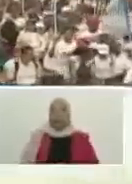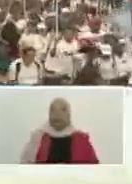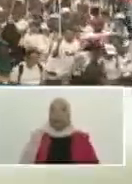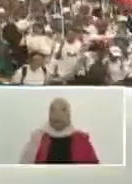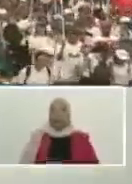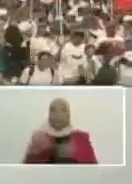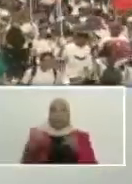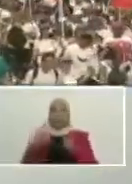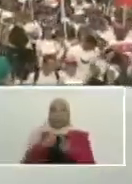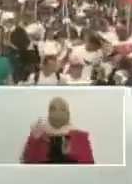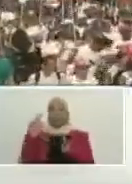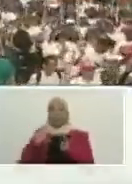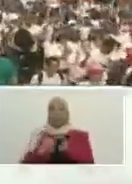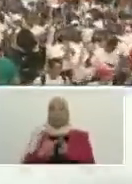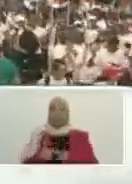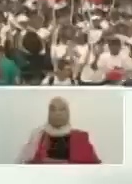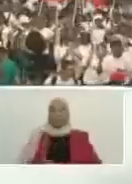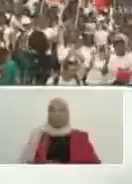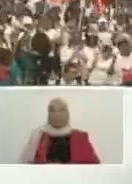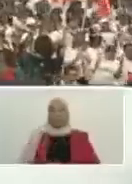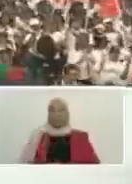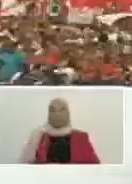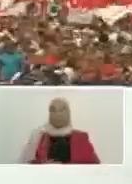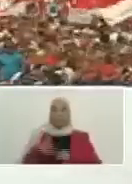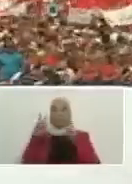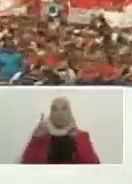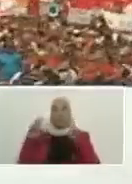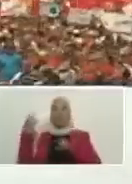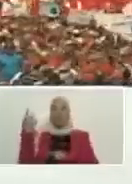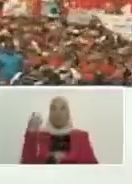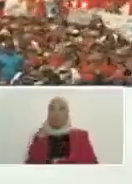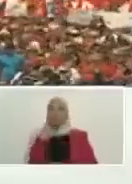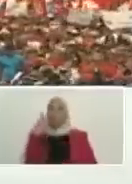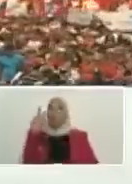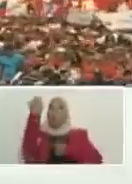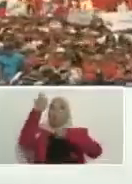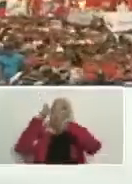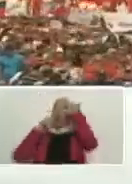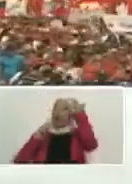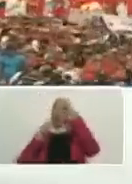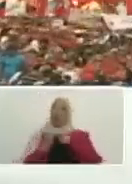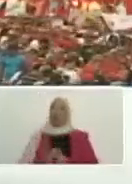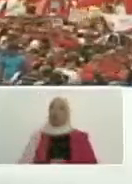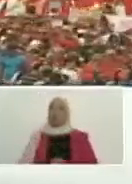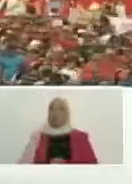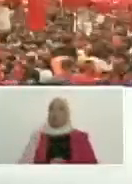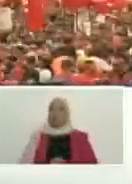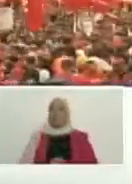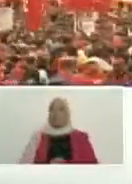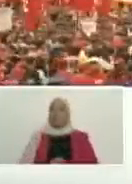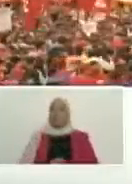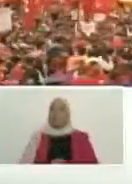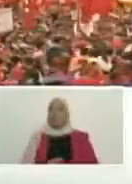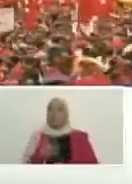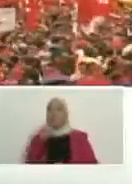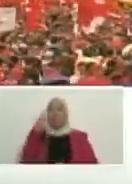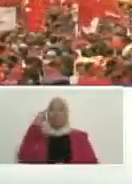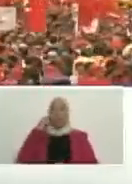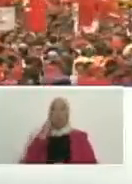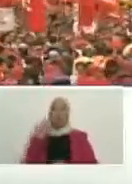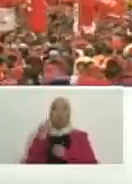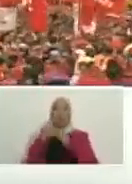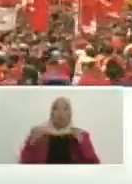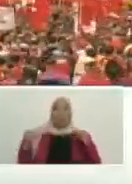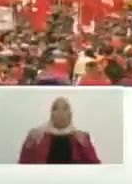resucitado entonces en la imagen y en la voz del comandante Chávez, del ideal bolivariano